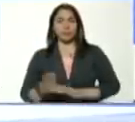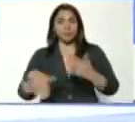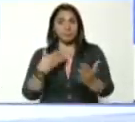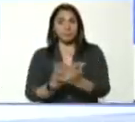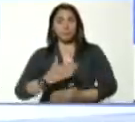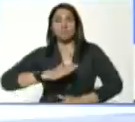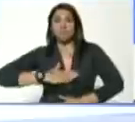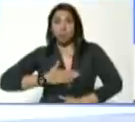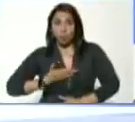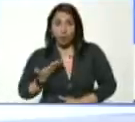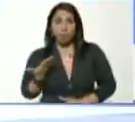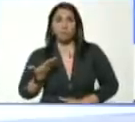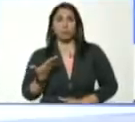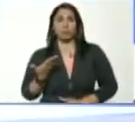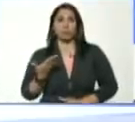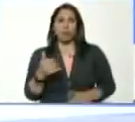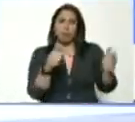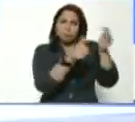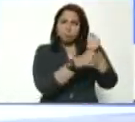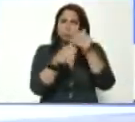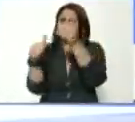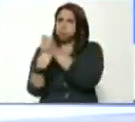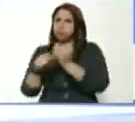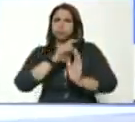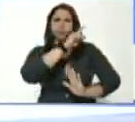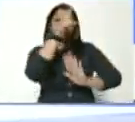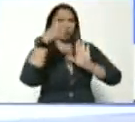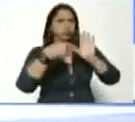podamos detectar completamente